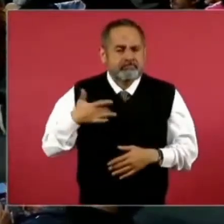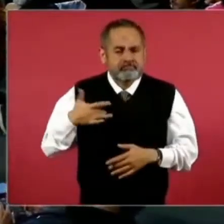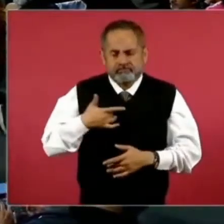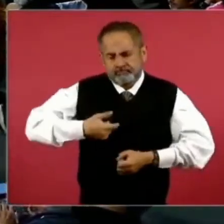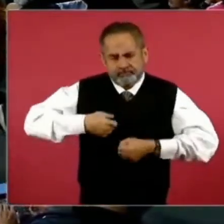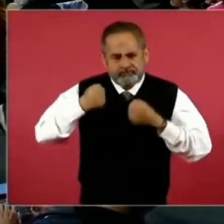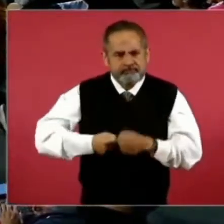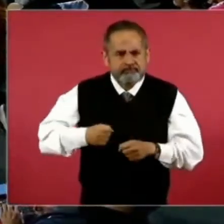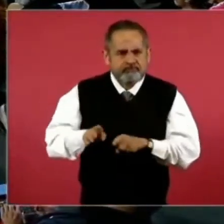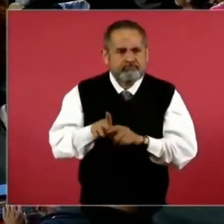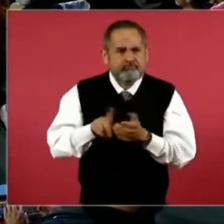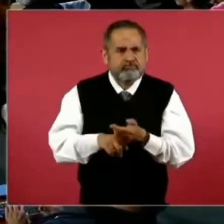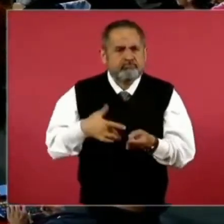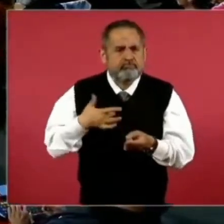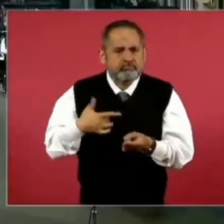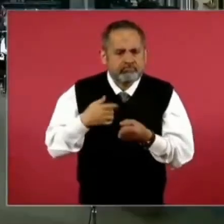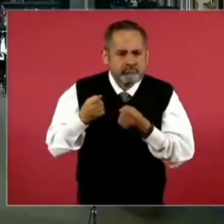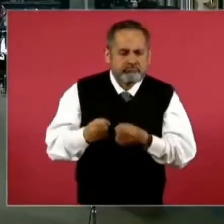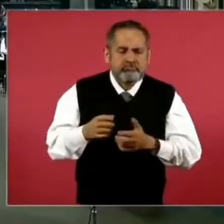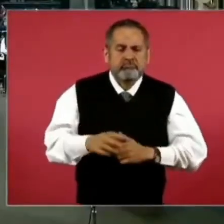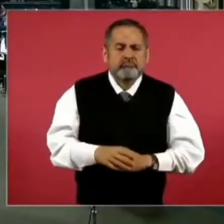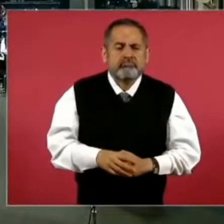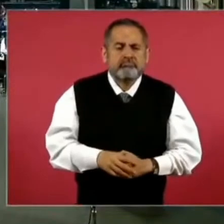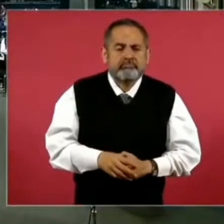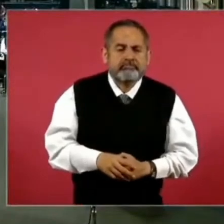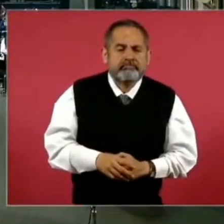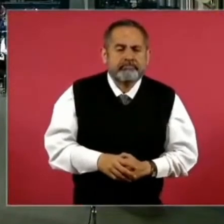seguro que van a